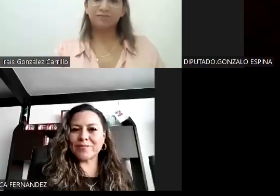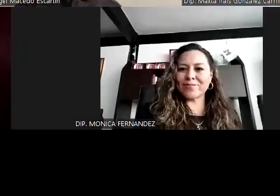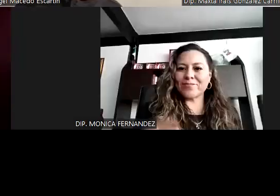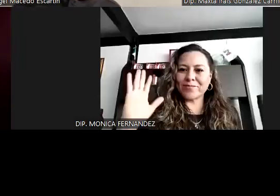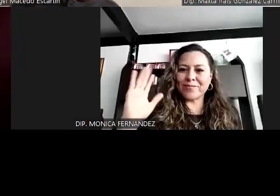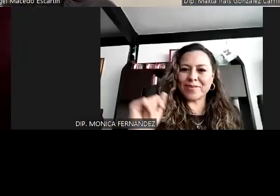Gracias.